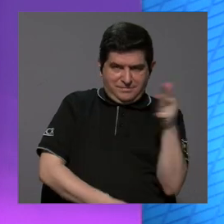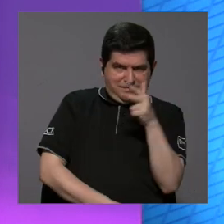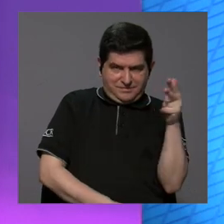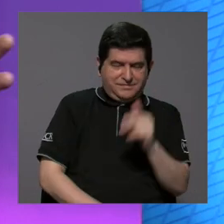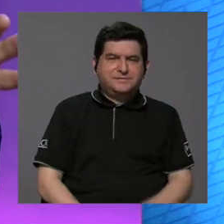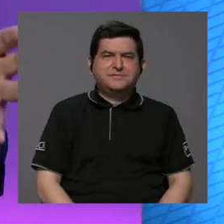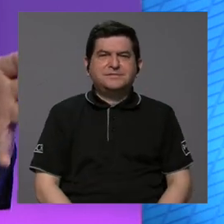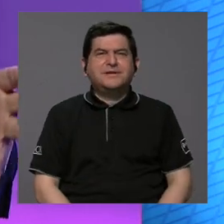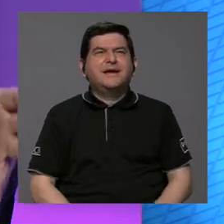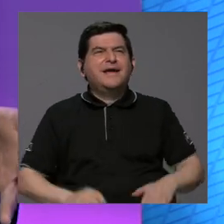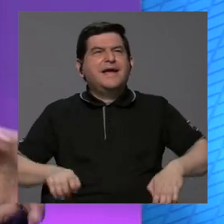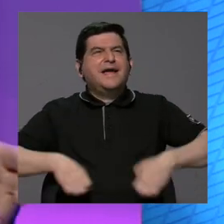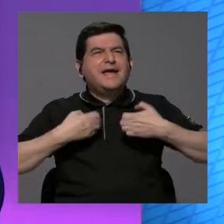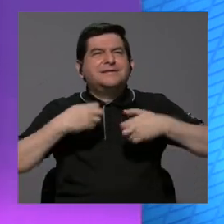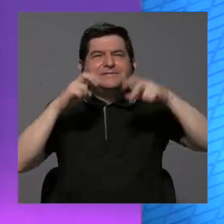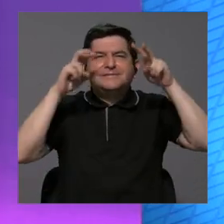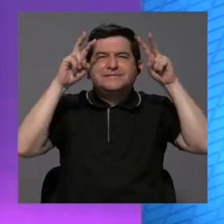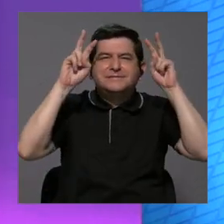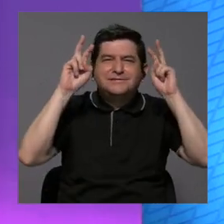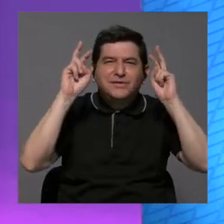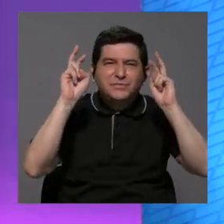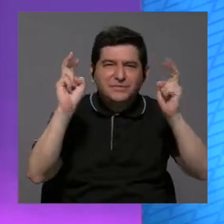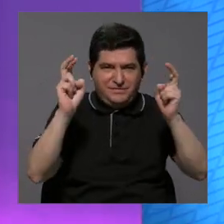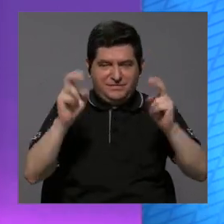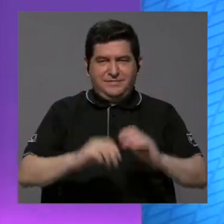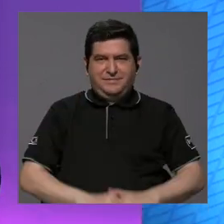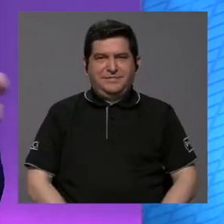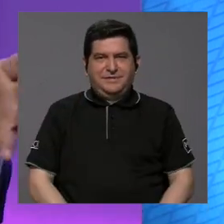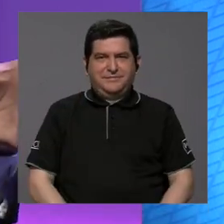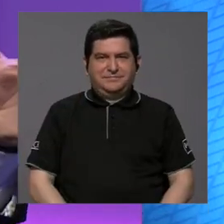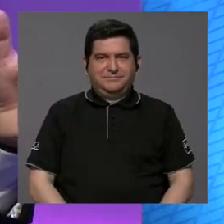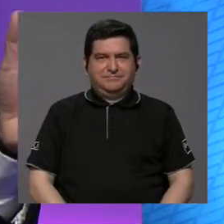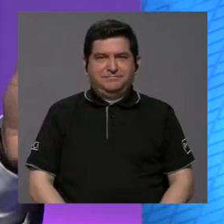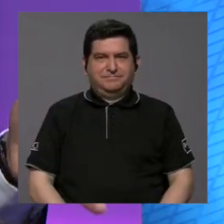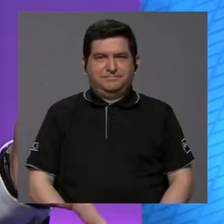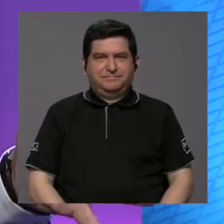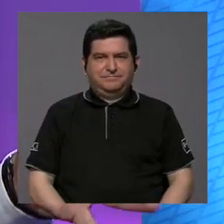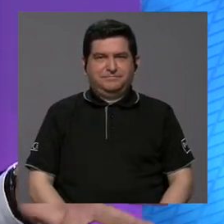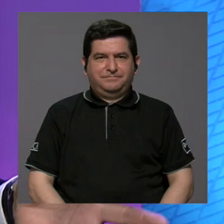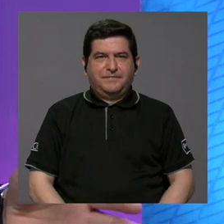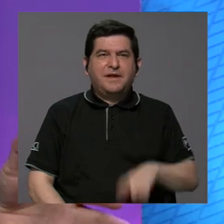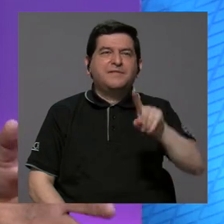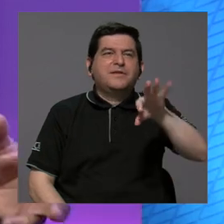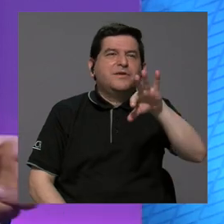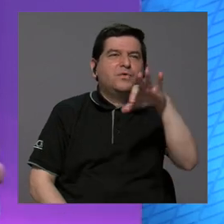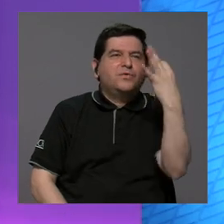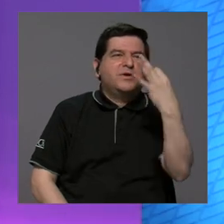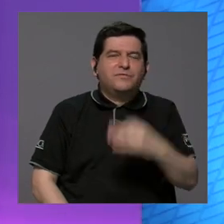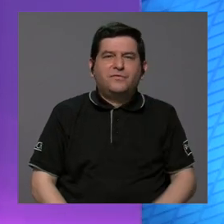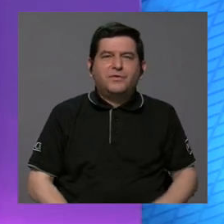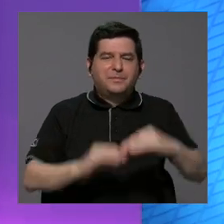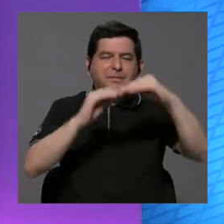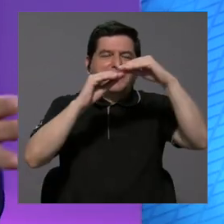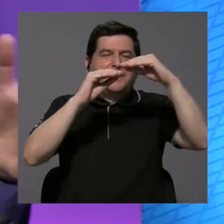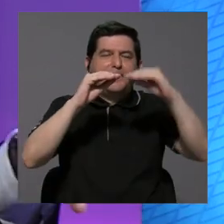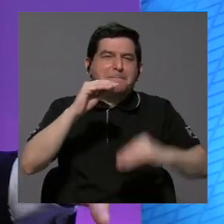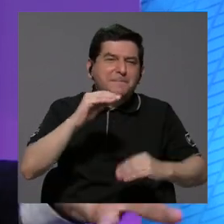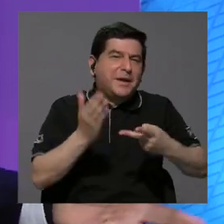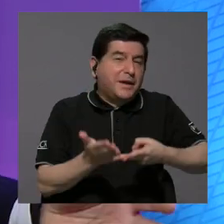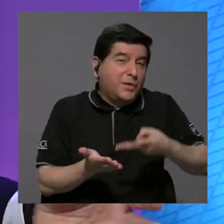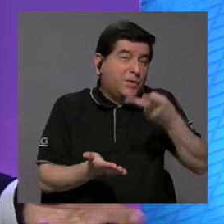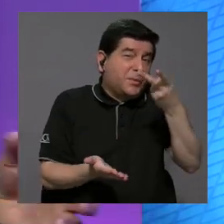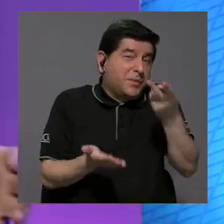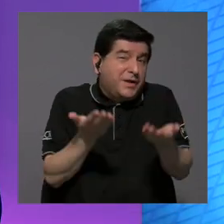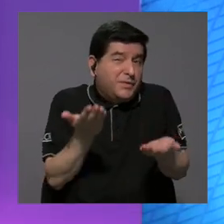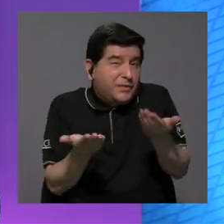que hay ahí un tema verdad hay un tema donde existiría de alguna forma No sé si